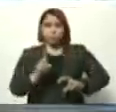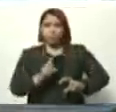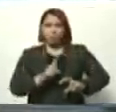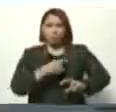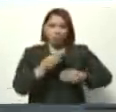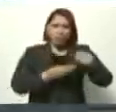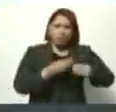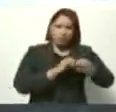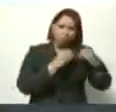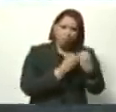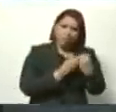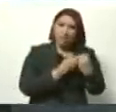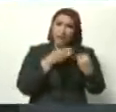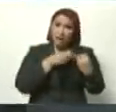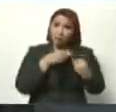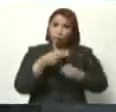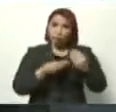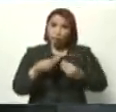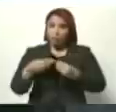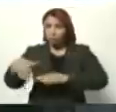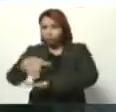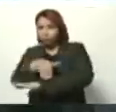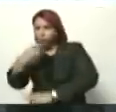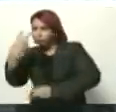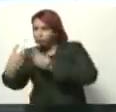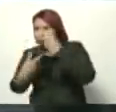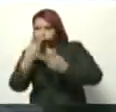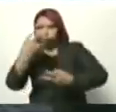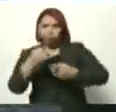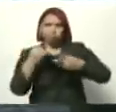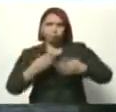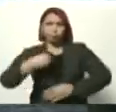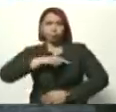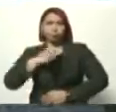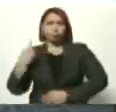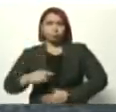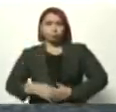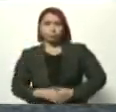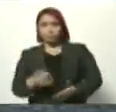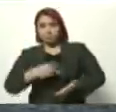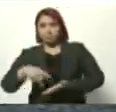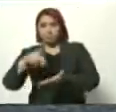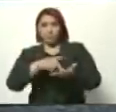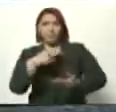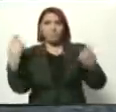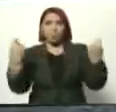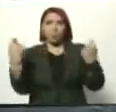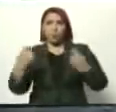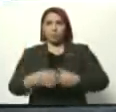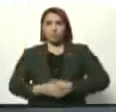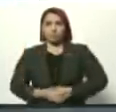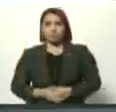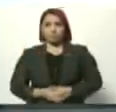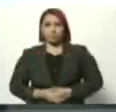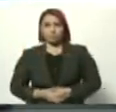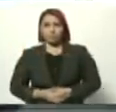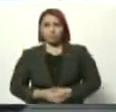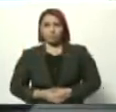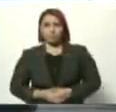diagnóstico vino de las calles, con instrumentos que tenemos nosotros de participación popular. Así